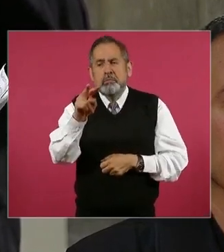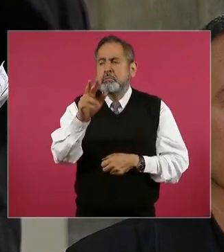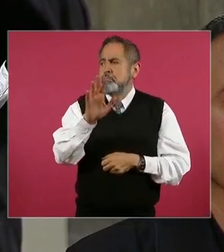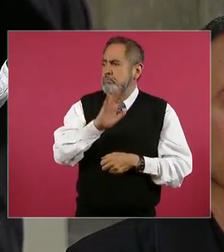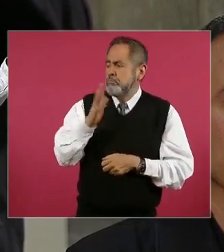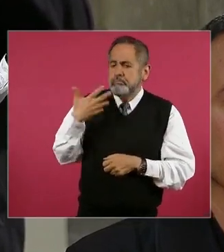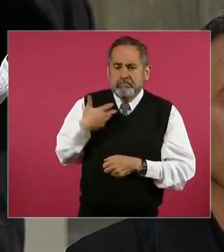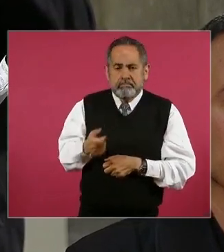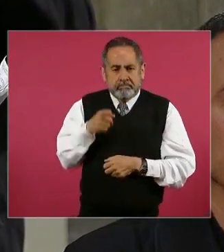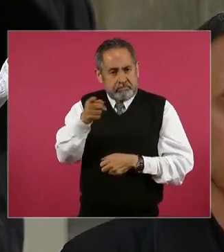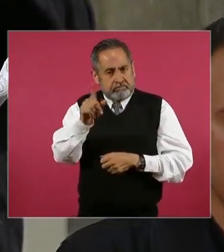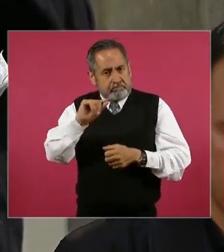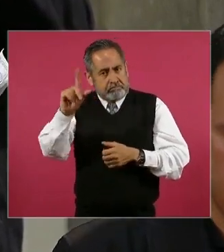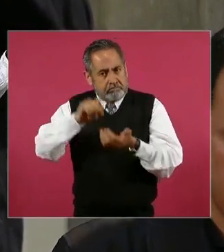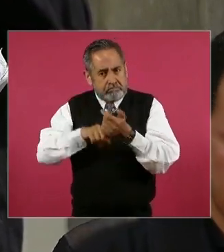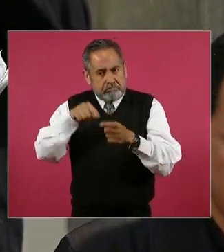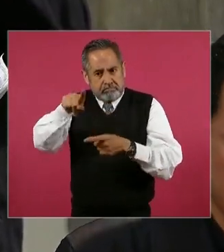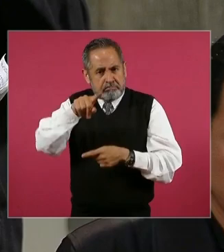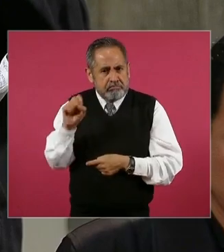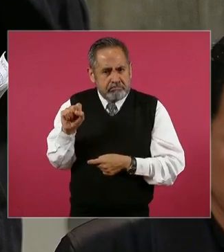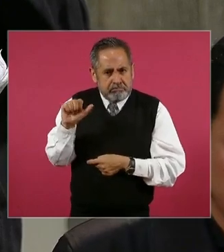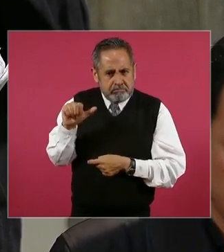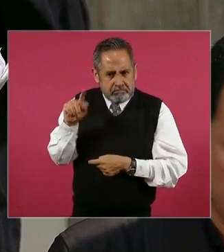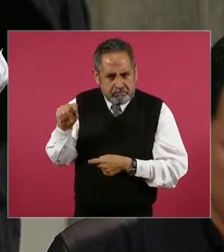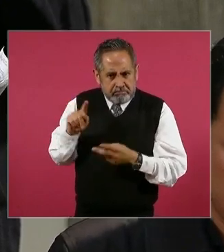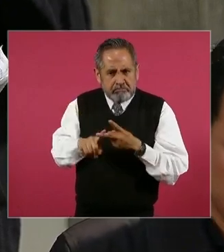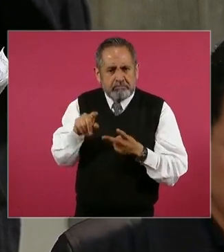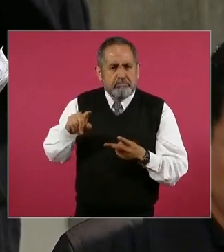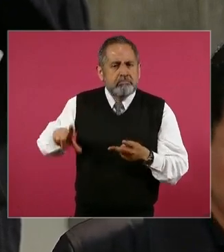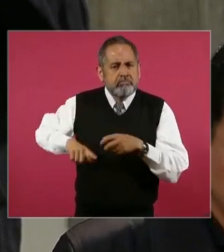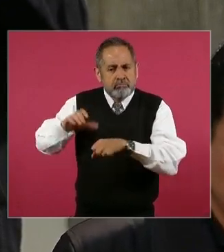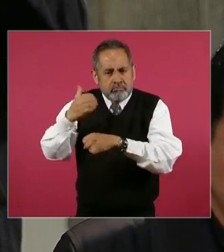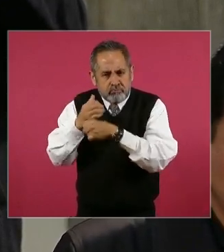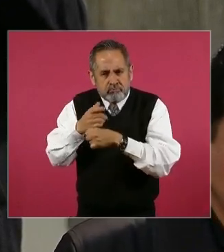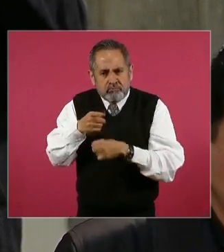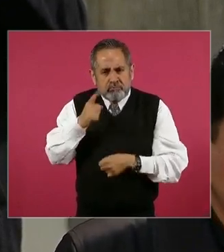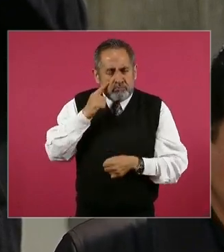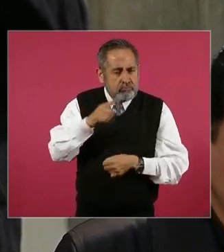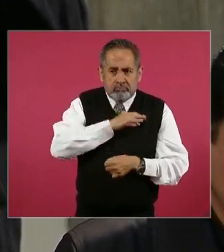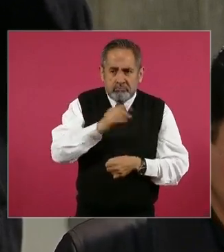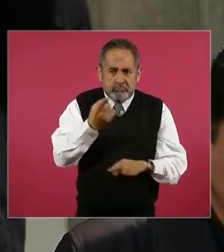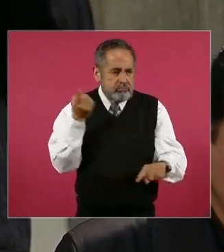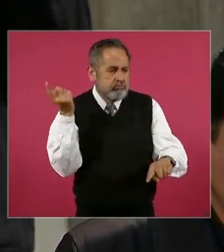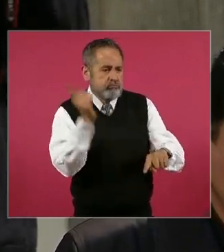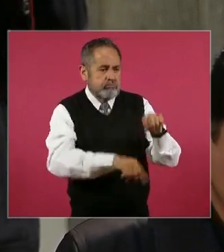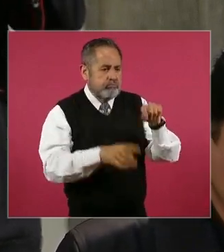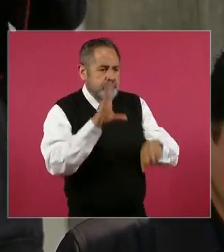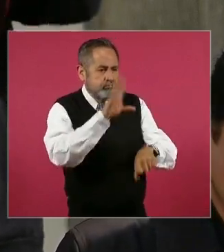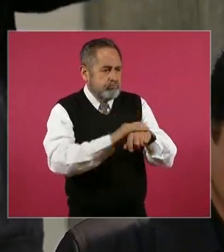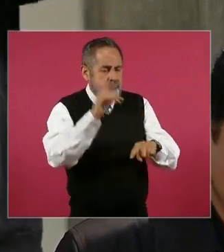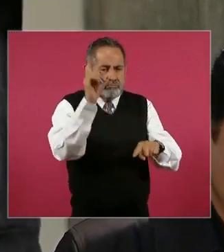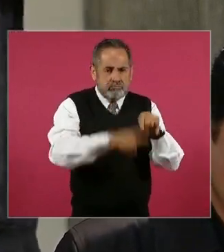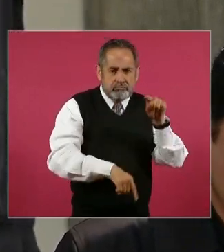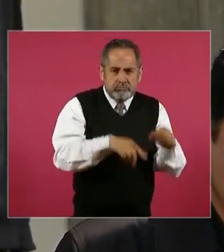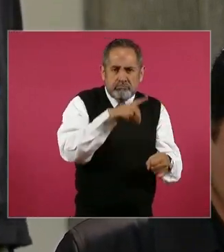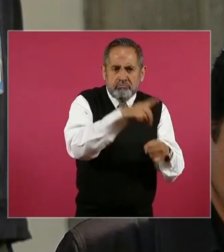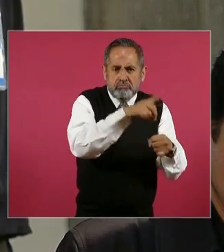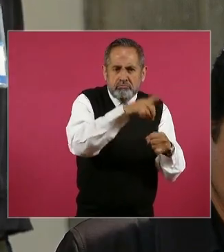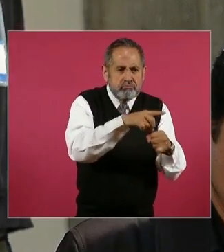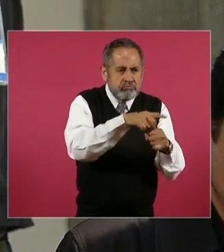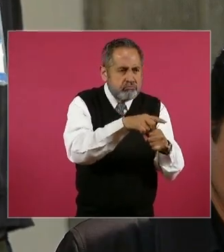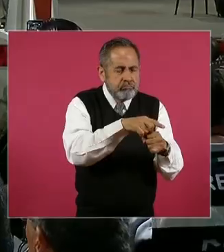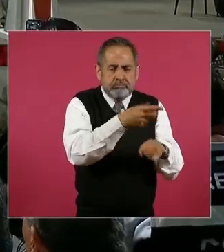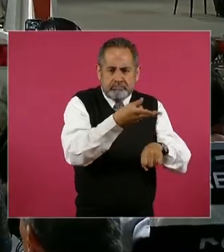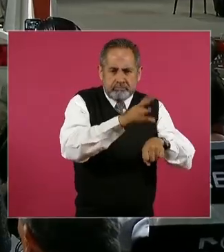autoridades hacendarias las autoridades de gobernación el retirarle la autorización de donataria a mexicanos contra